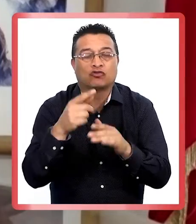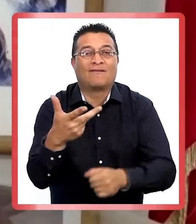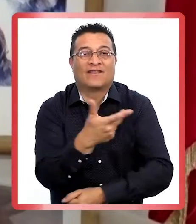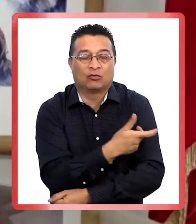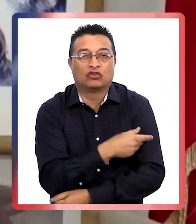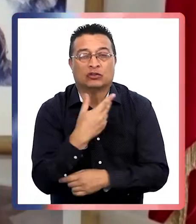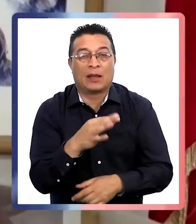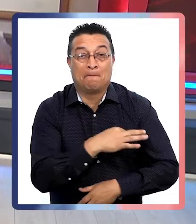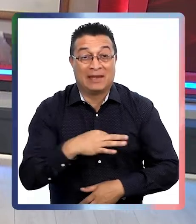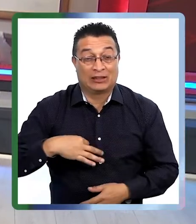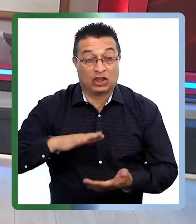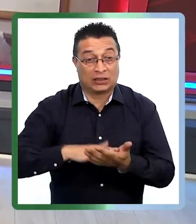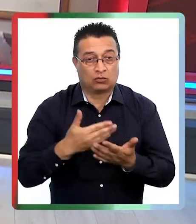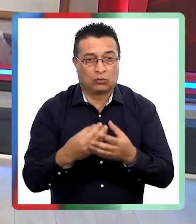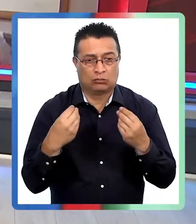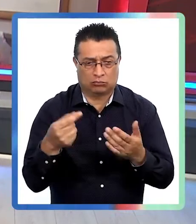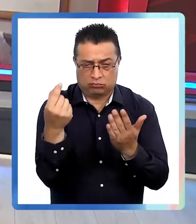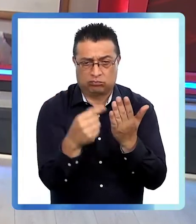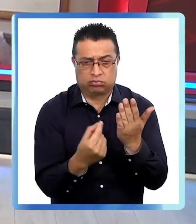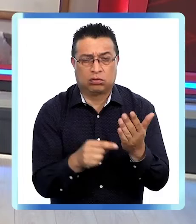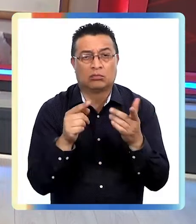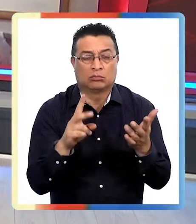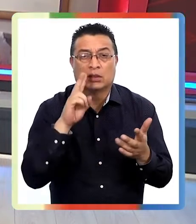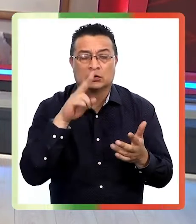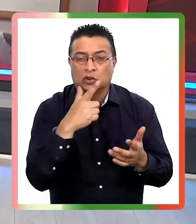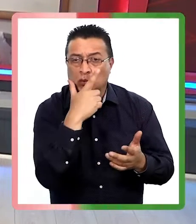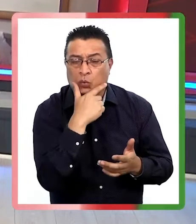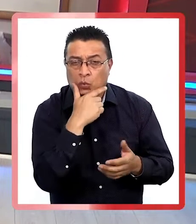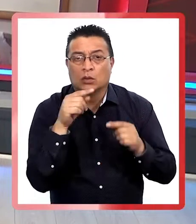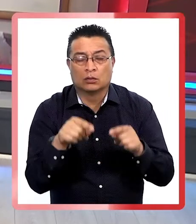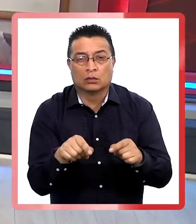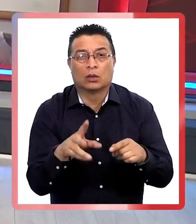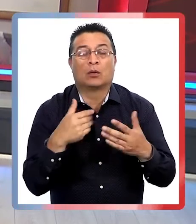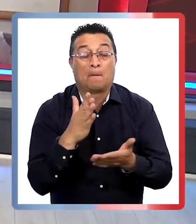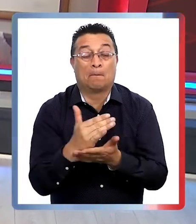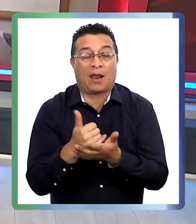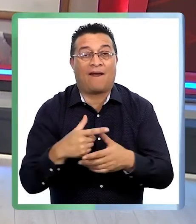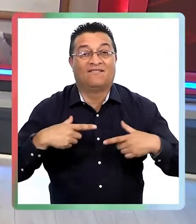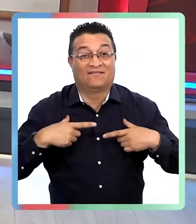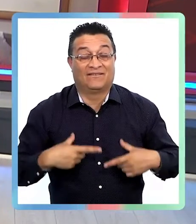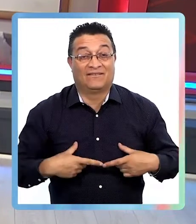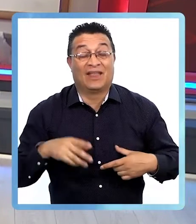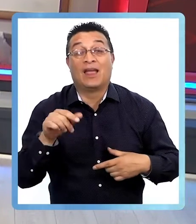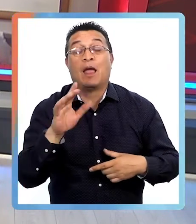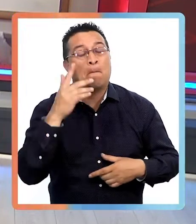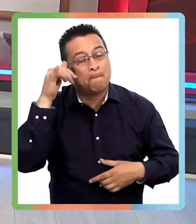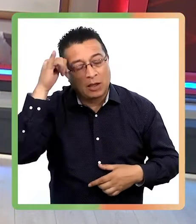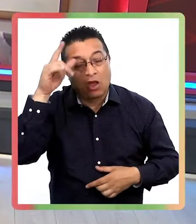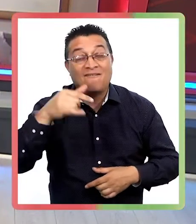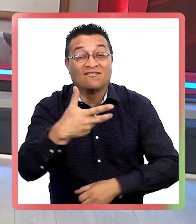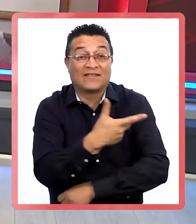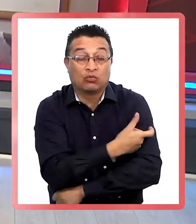vacunación, que lo llevó adelante el Ministerio de Salud con mucho éxito, porque qué duda cabe que el masivo plan de vacunación ha permitido una rápida y